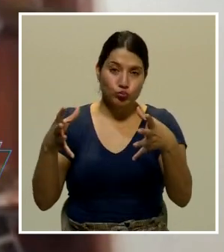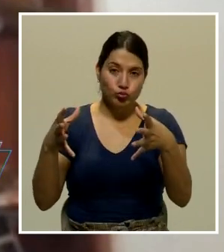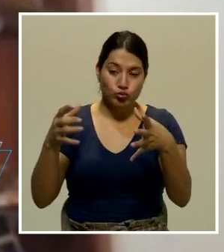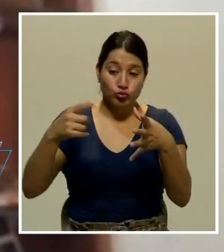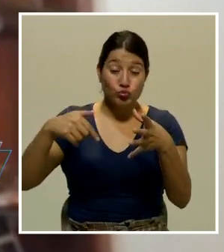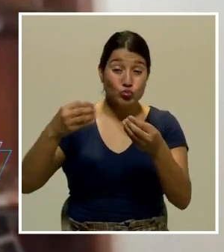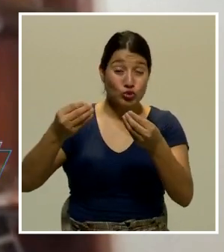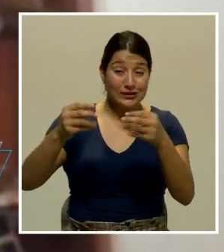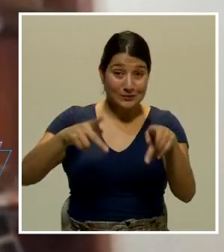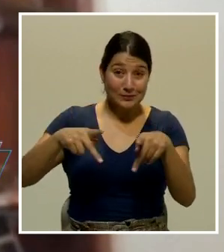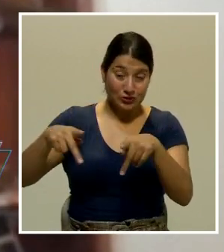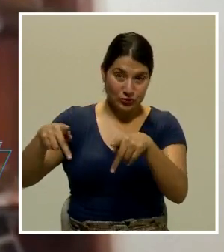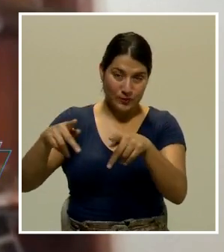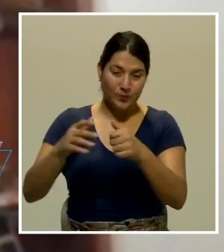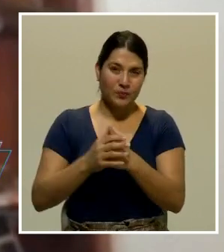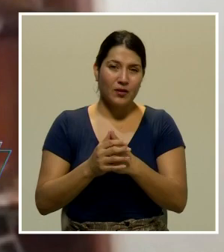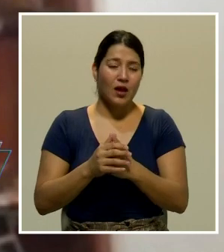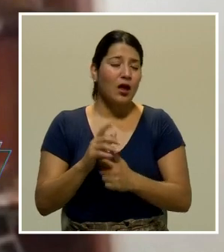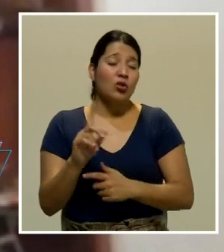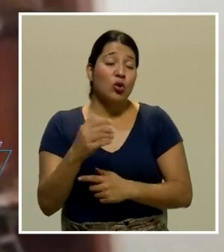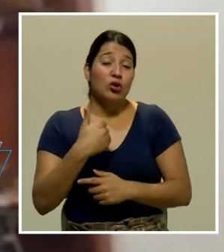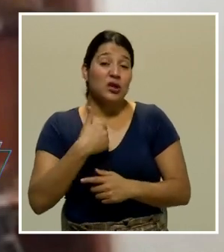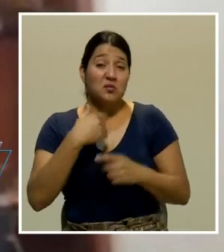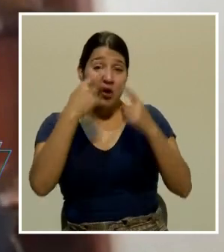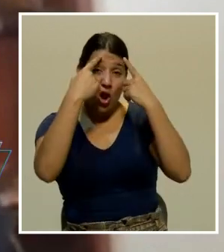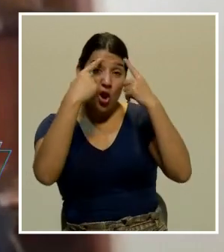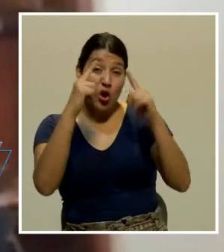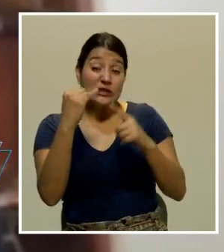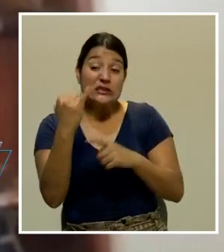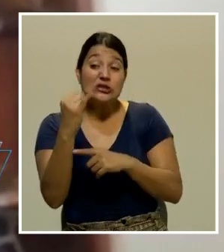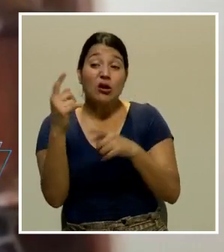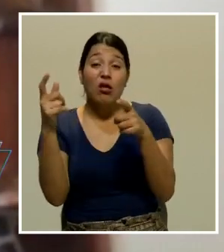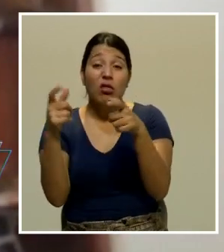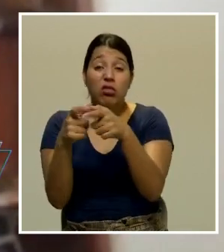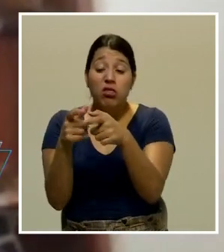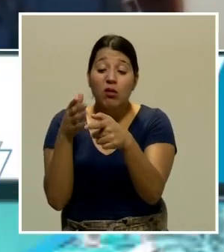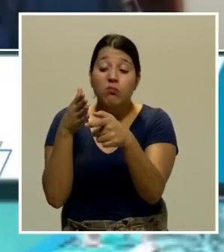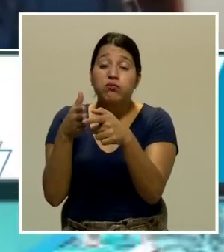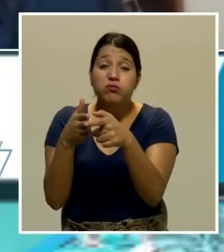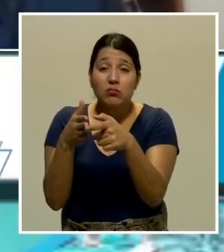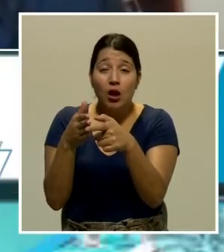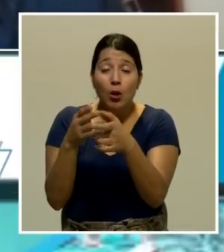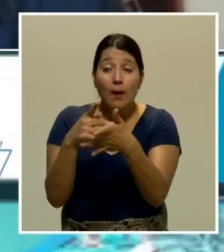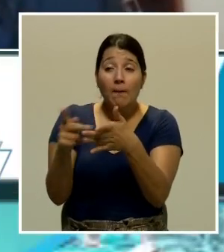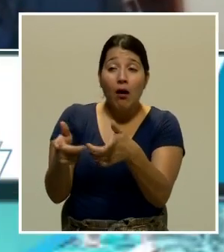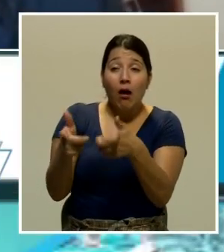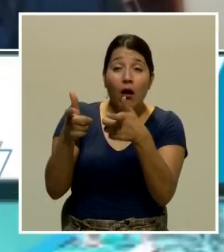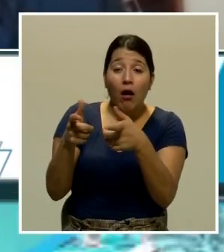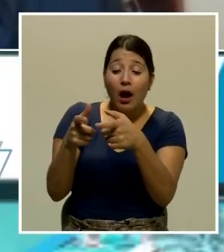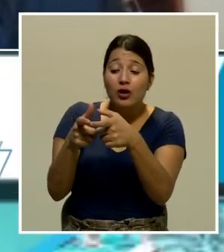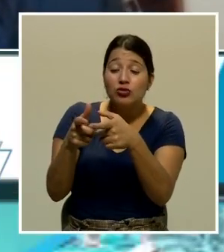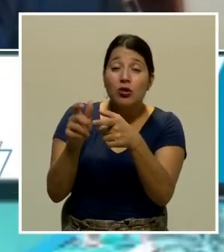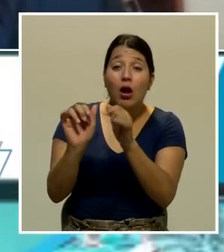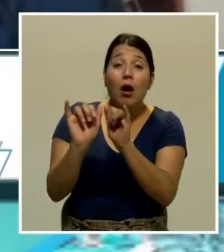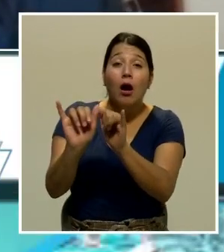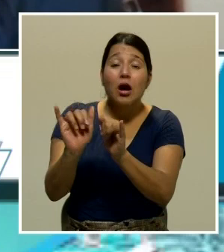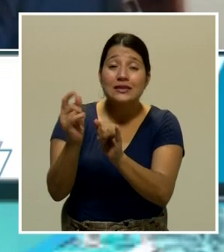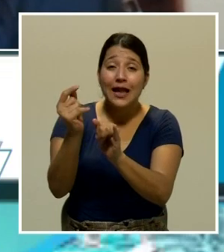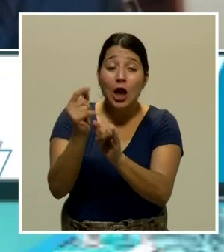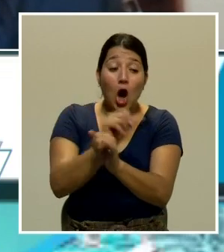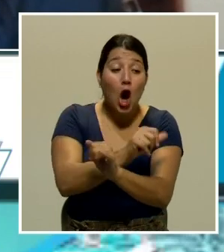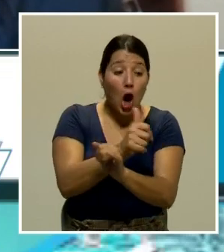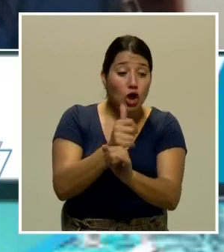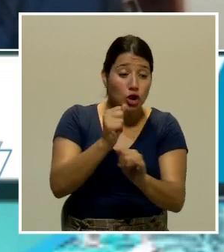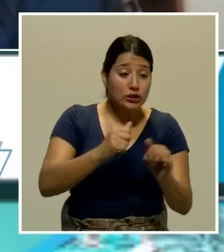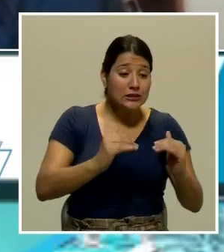No tendría un resultado práctico si solo lo hacemos afectando a unos pocos. Don Elian, esa es la parte del